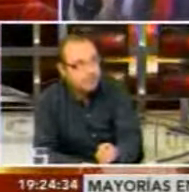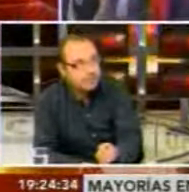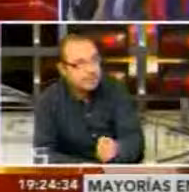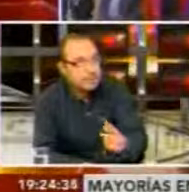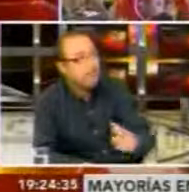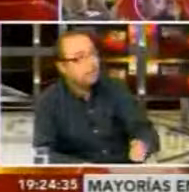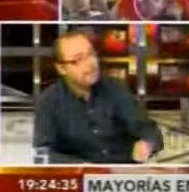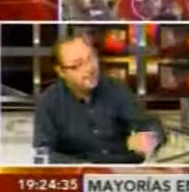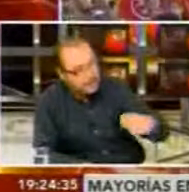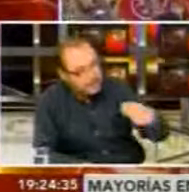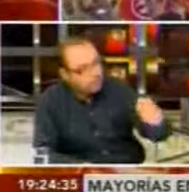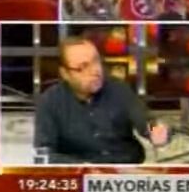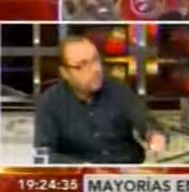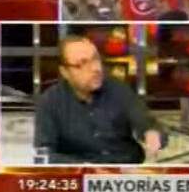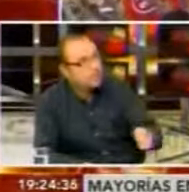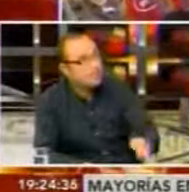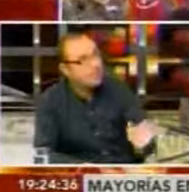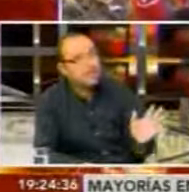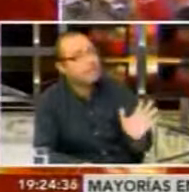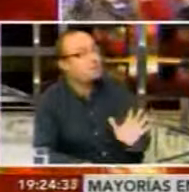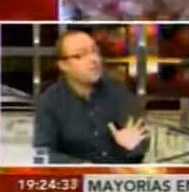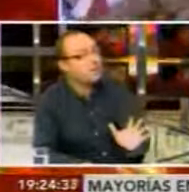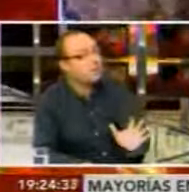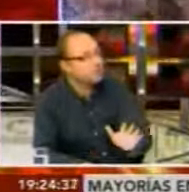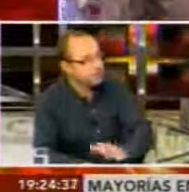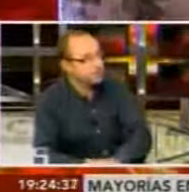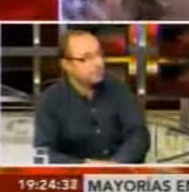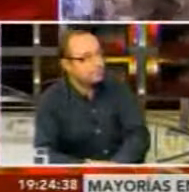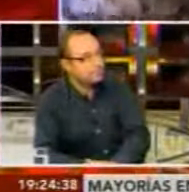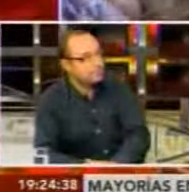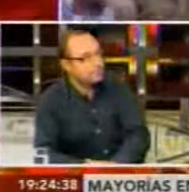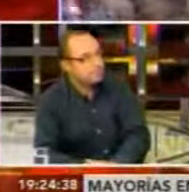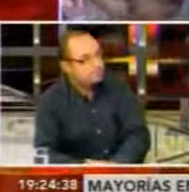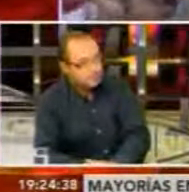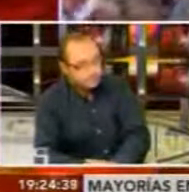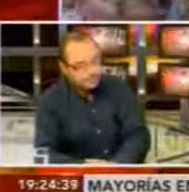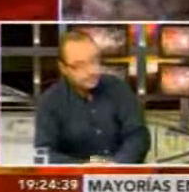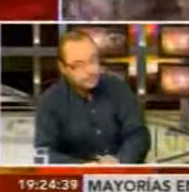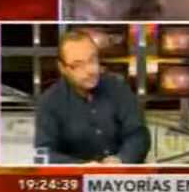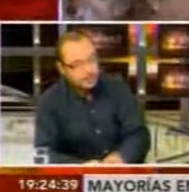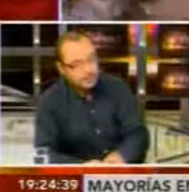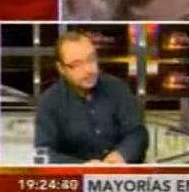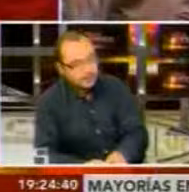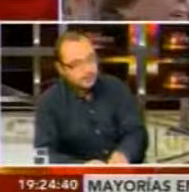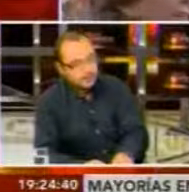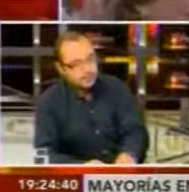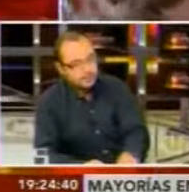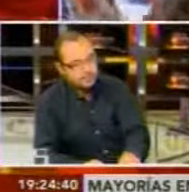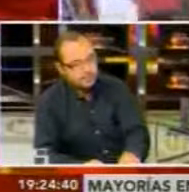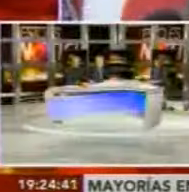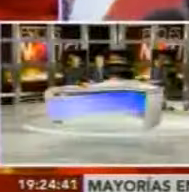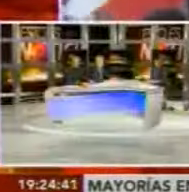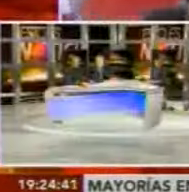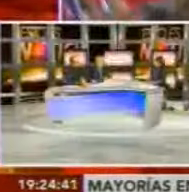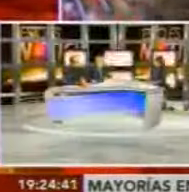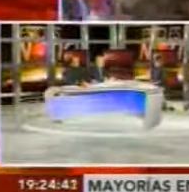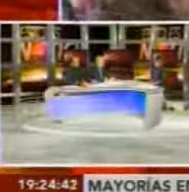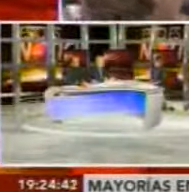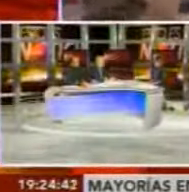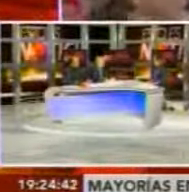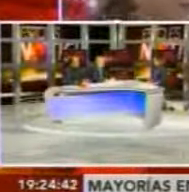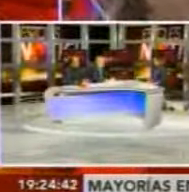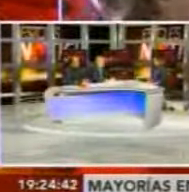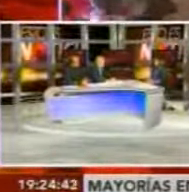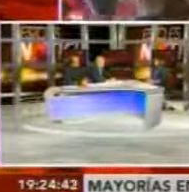aprobación presidencial para ejecutar los cambios y para arrinconar a la oposición. ¿Qué tan importante, Andrés, son las cifras económicas para la aprobación o desaprobación de un